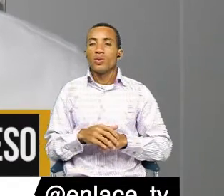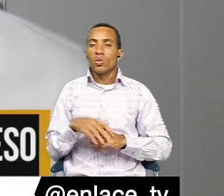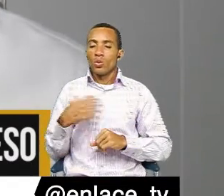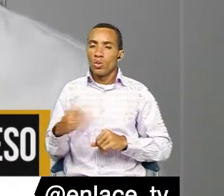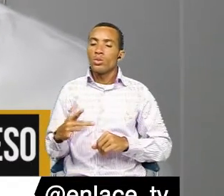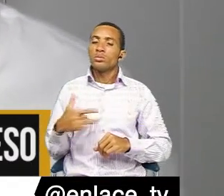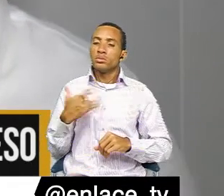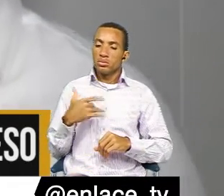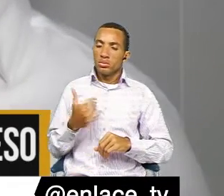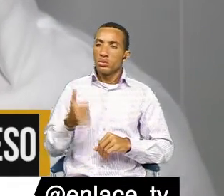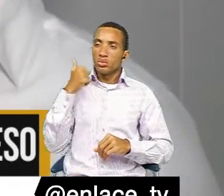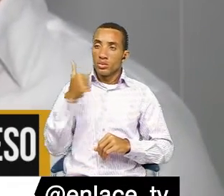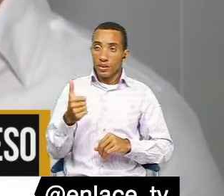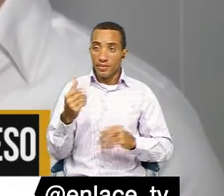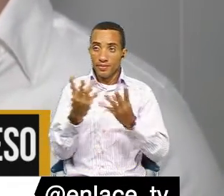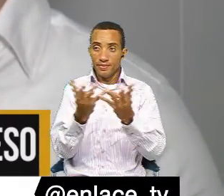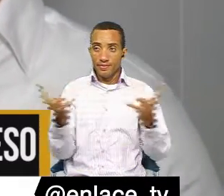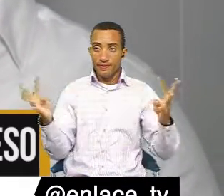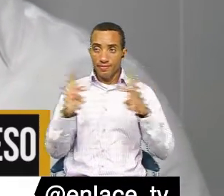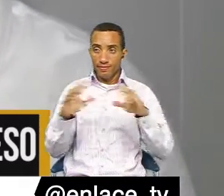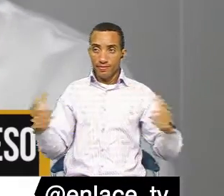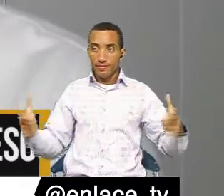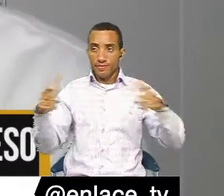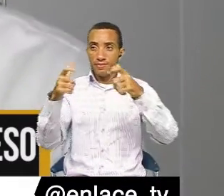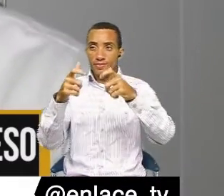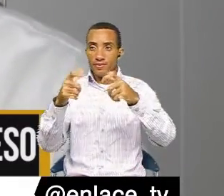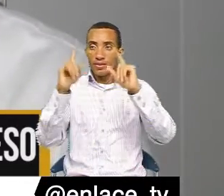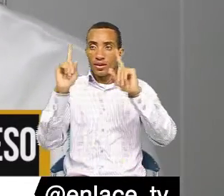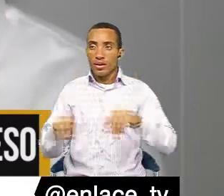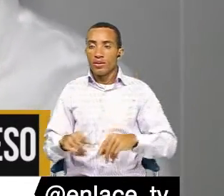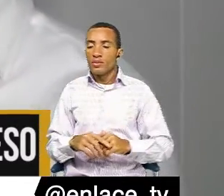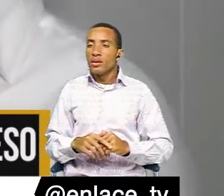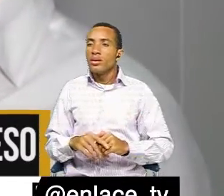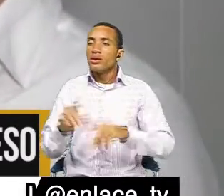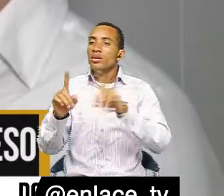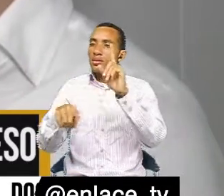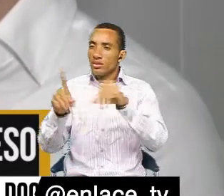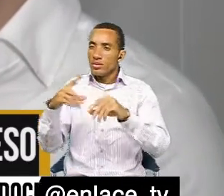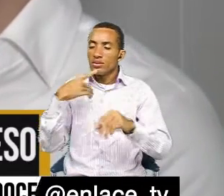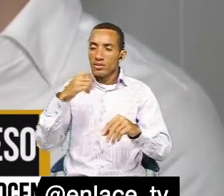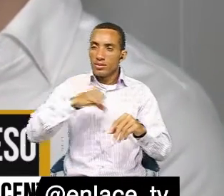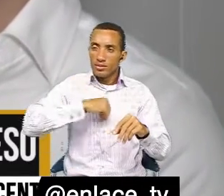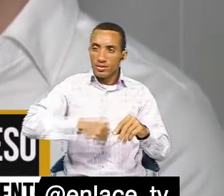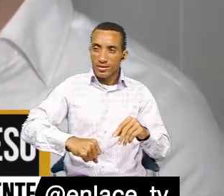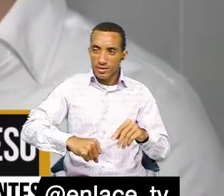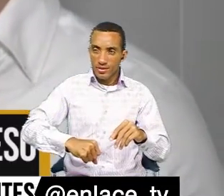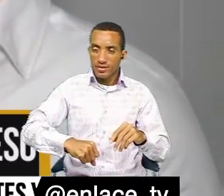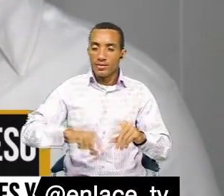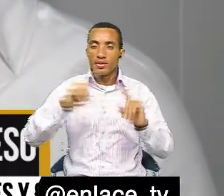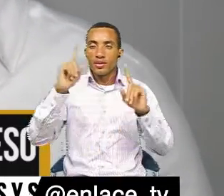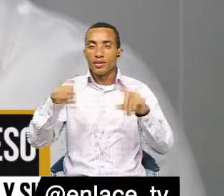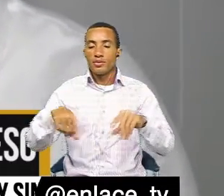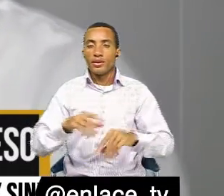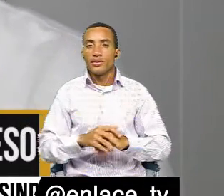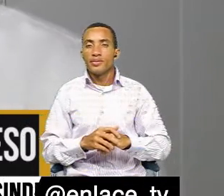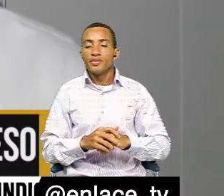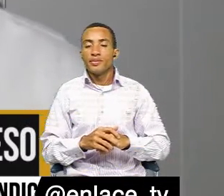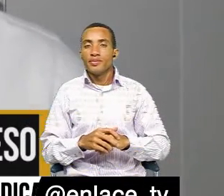parte del Congreso de la República, quien a través de la Comisión de Derechos Humanos va a generar